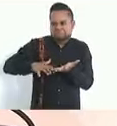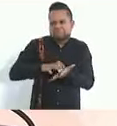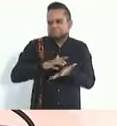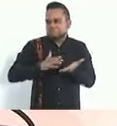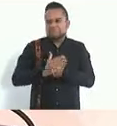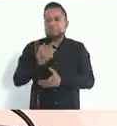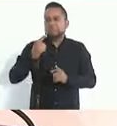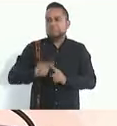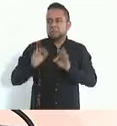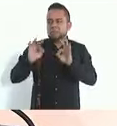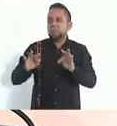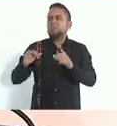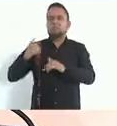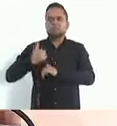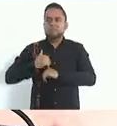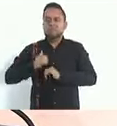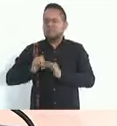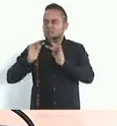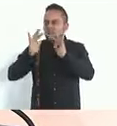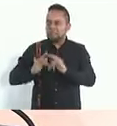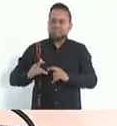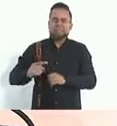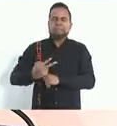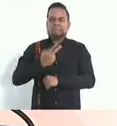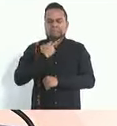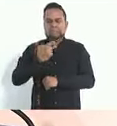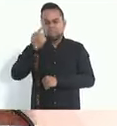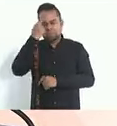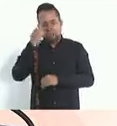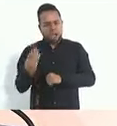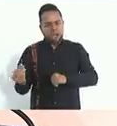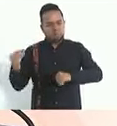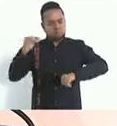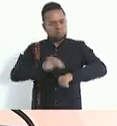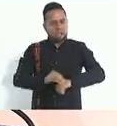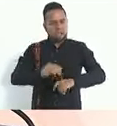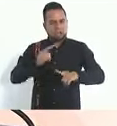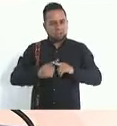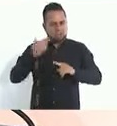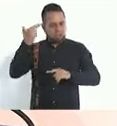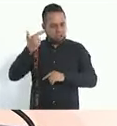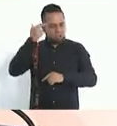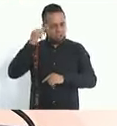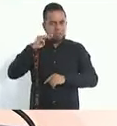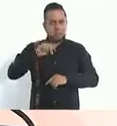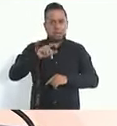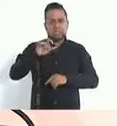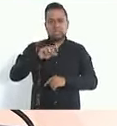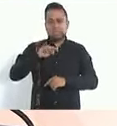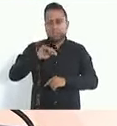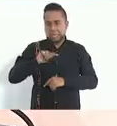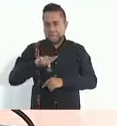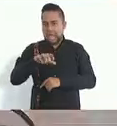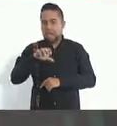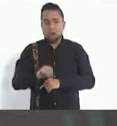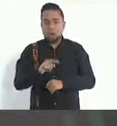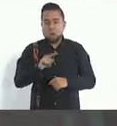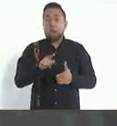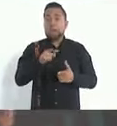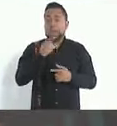el ejército francés para imponer a Maximiliano. Le escribió Maximiliano de